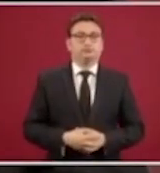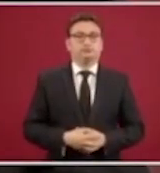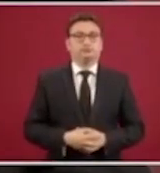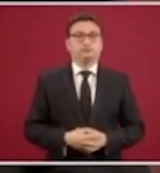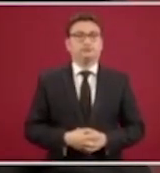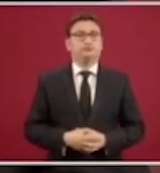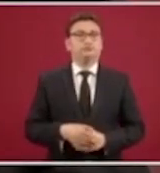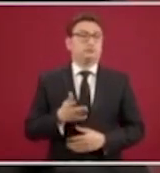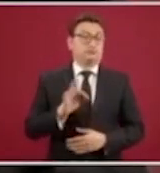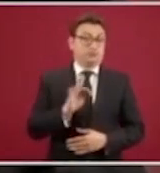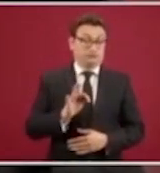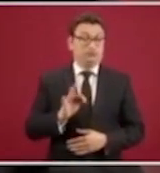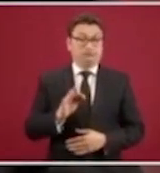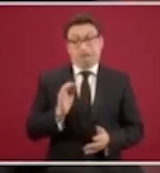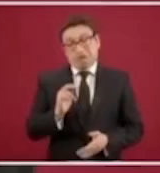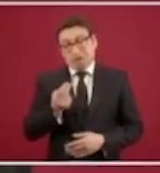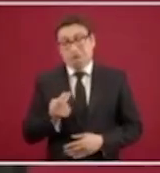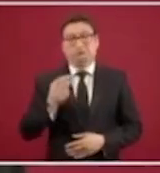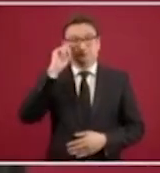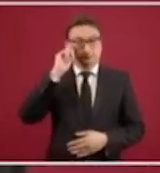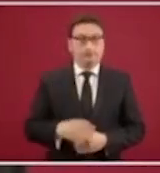si es necesario,